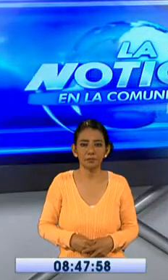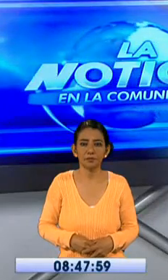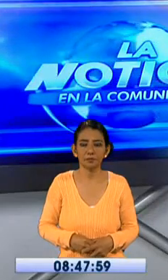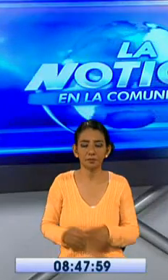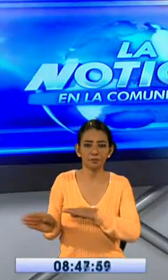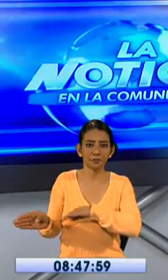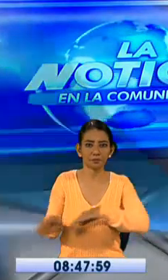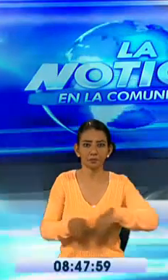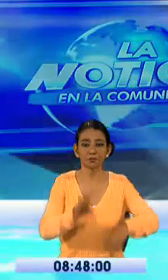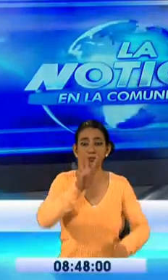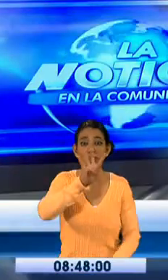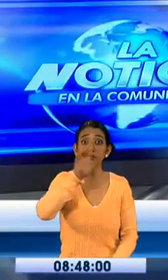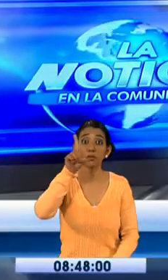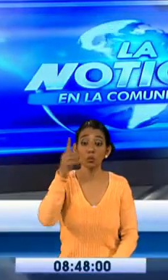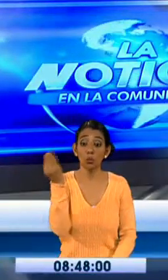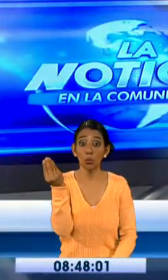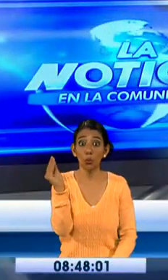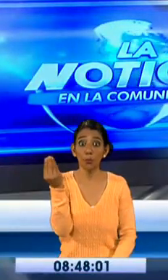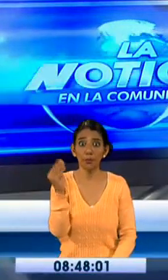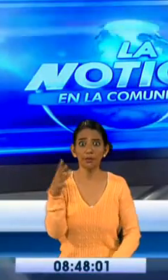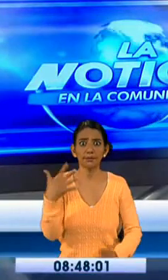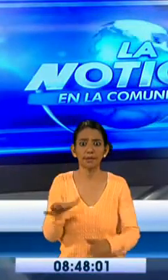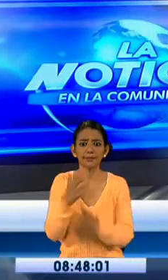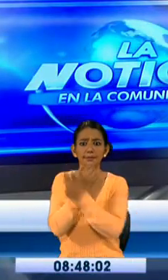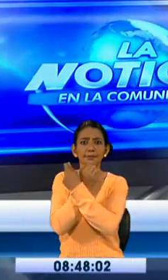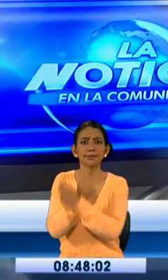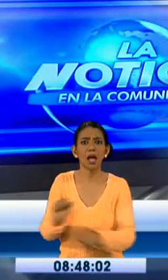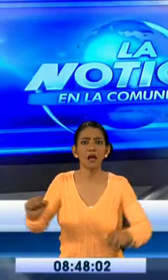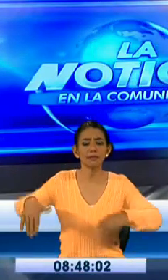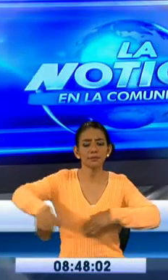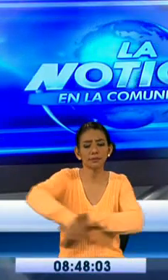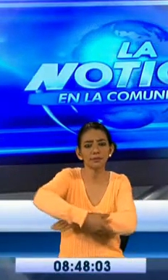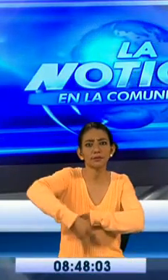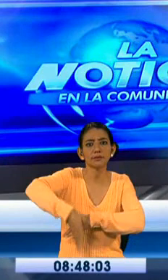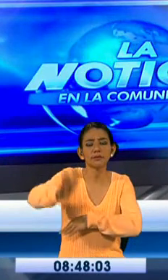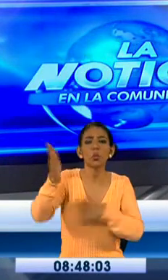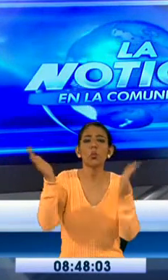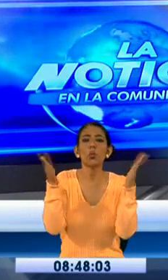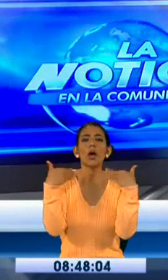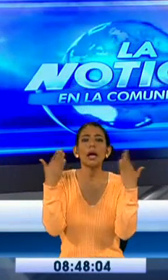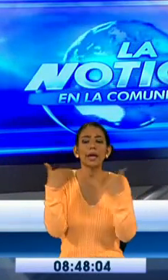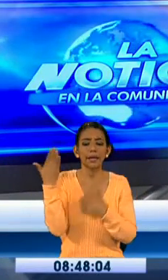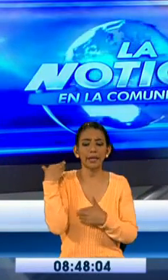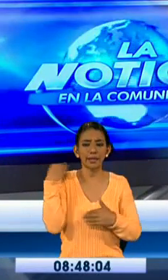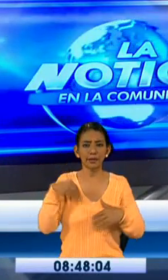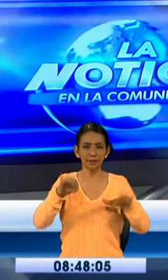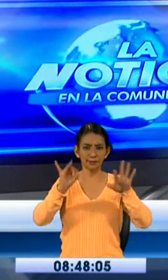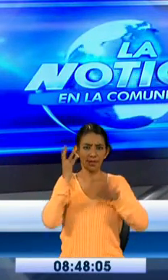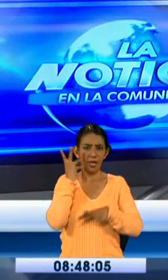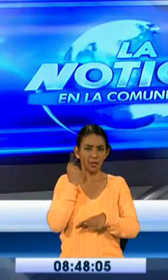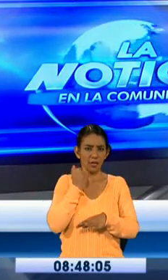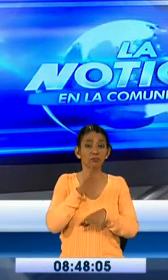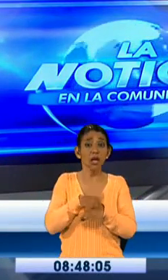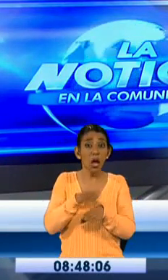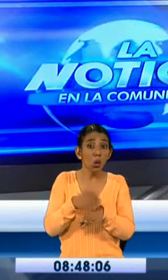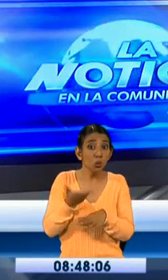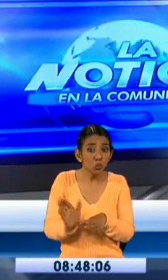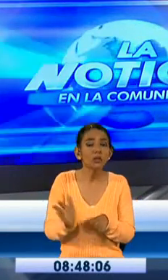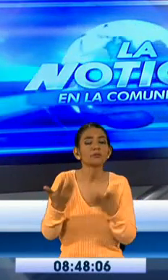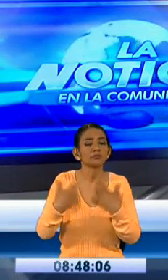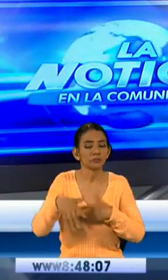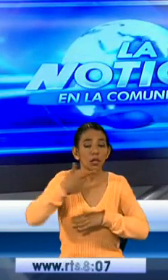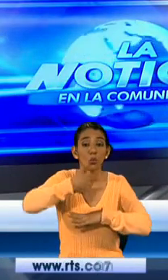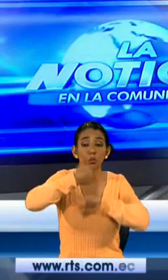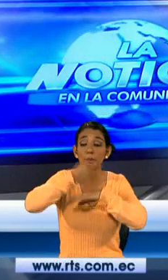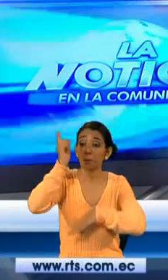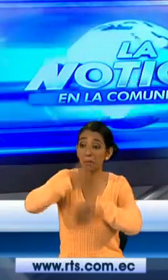Alrededor de 41 menores de edad fueron rescatados de las calles de Guayaquil en los últimos 7 días. La novedad se presenta tras la disposición que